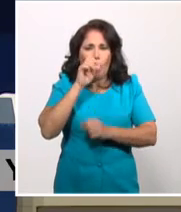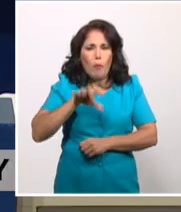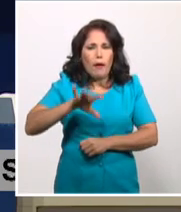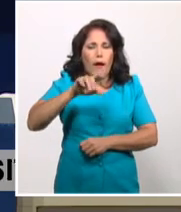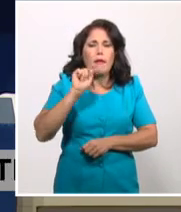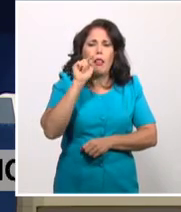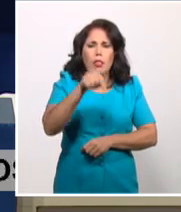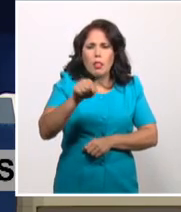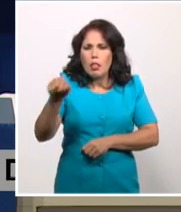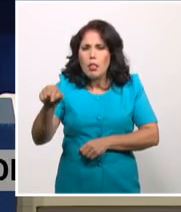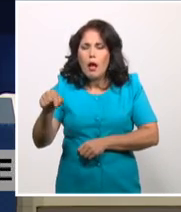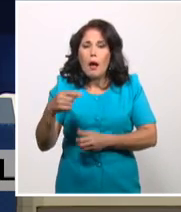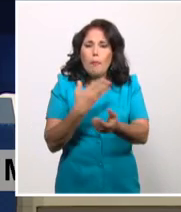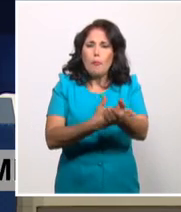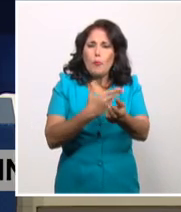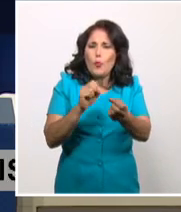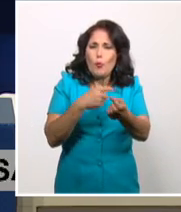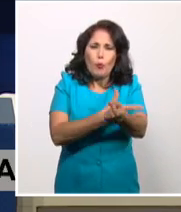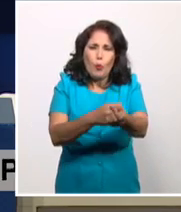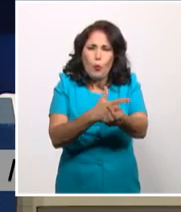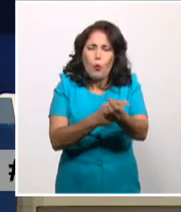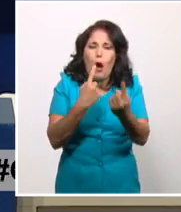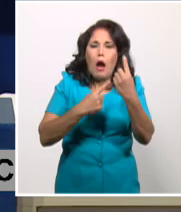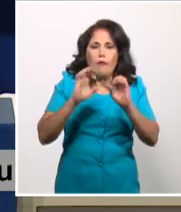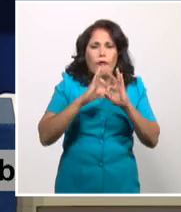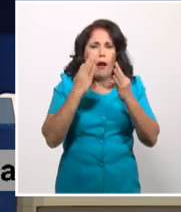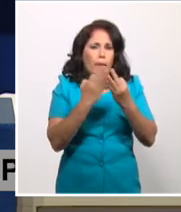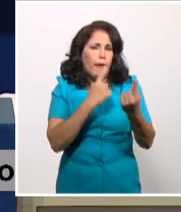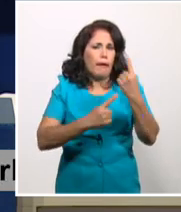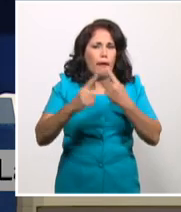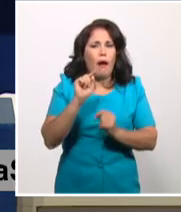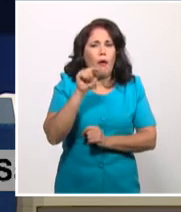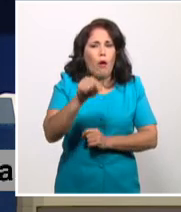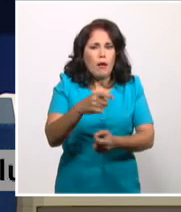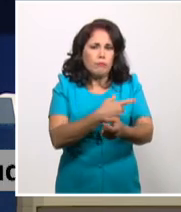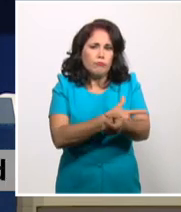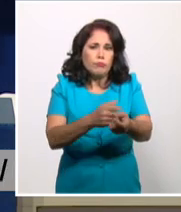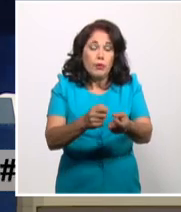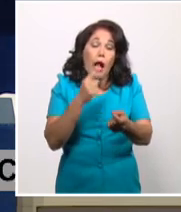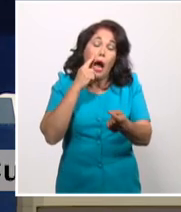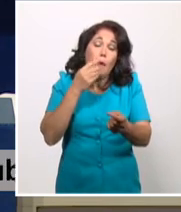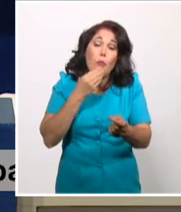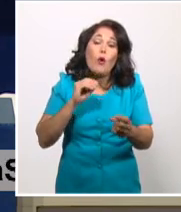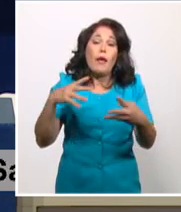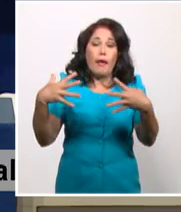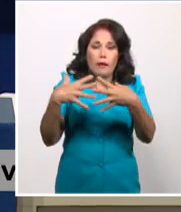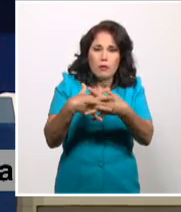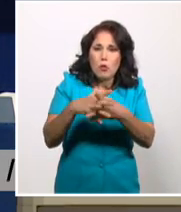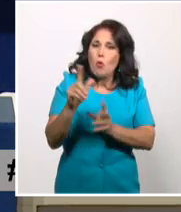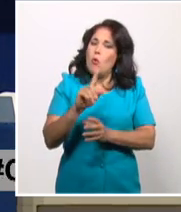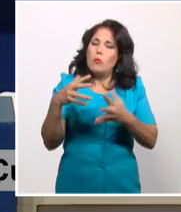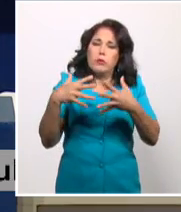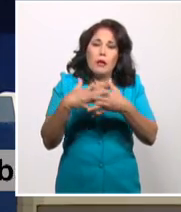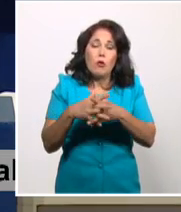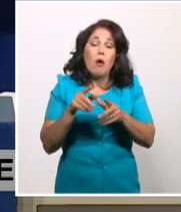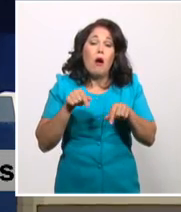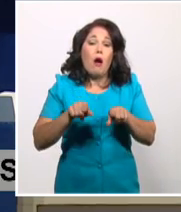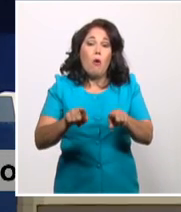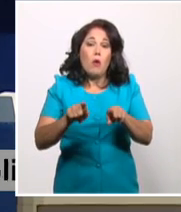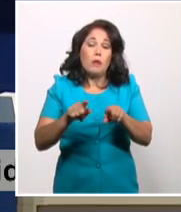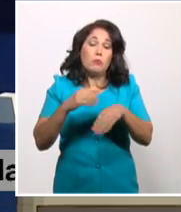le hace prueba a las personas y en ocasiones podemos identificar una relación determinada de riesgo